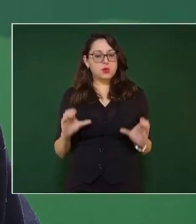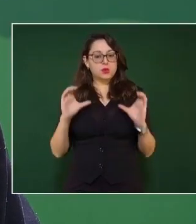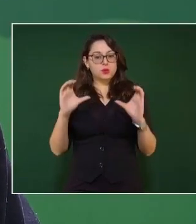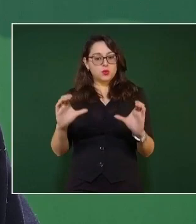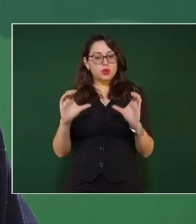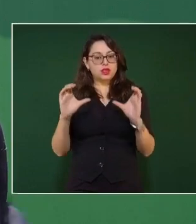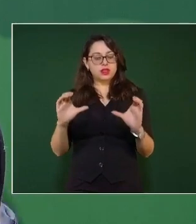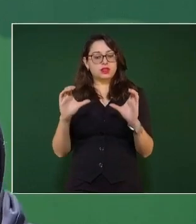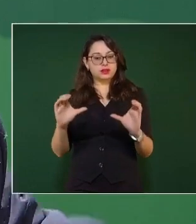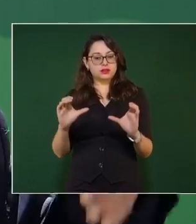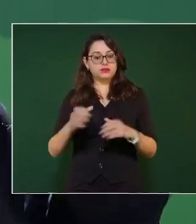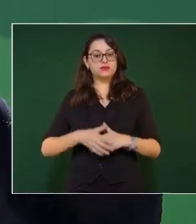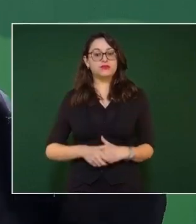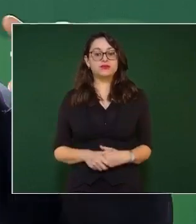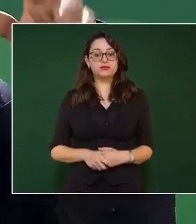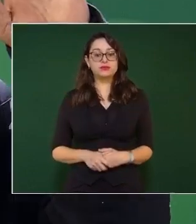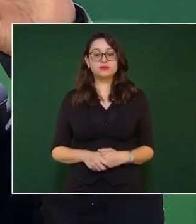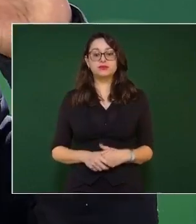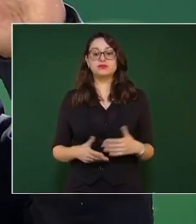Padecimos